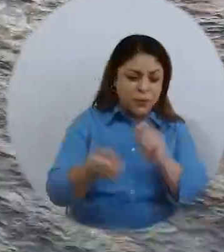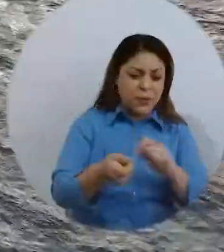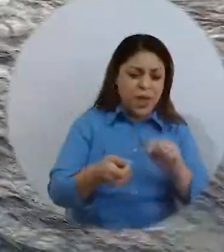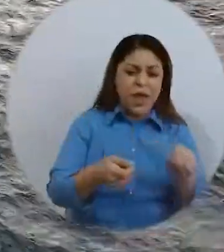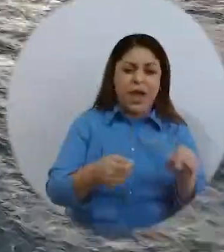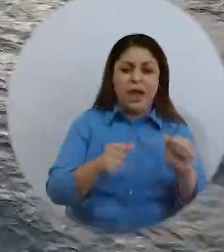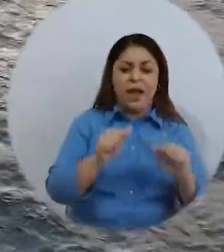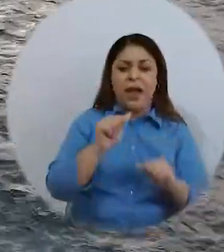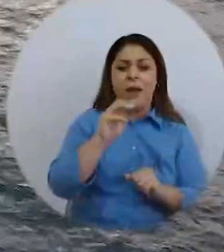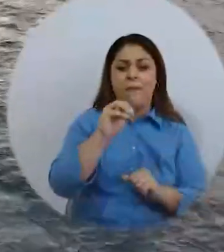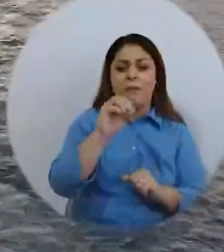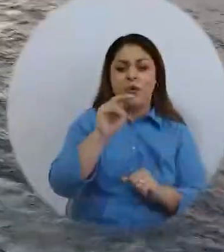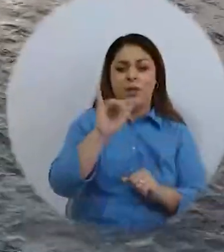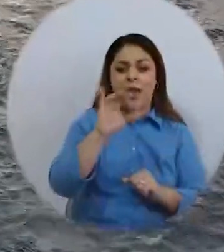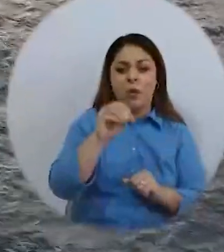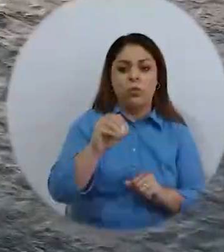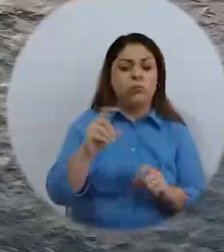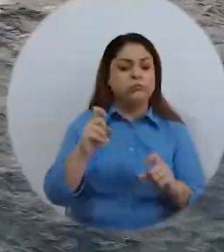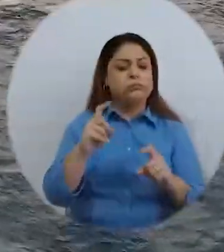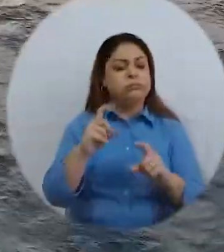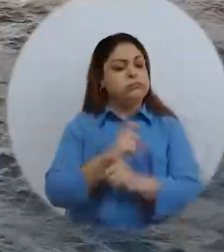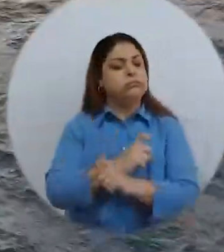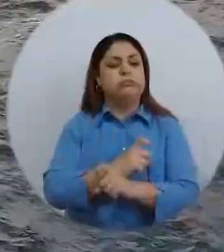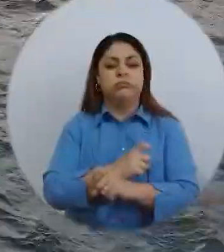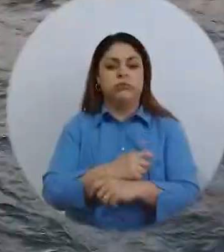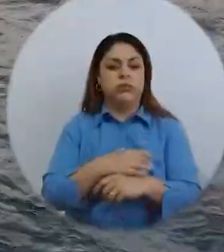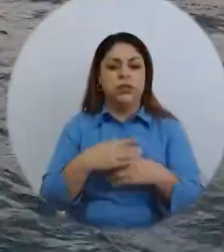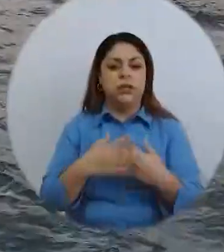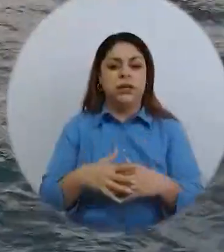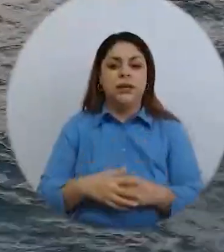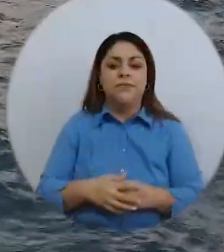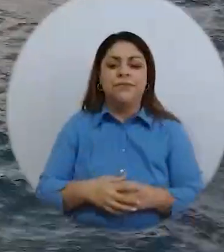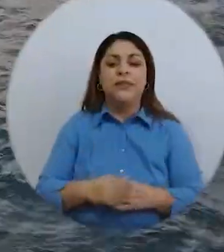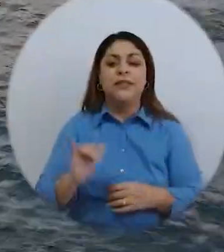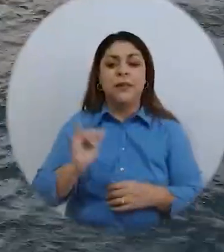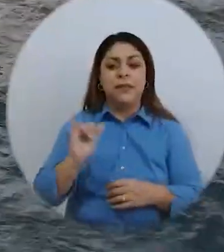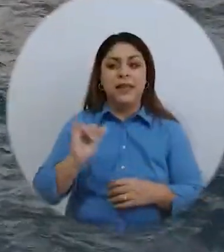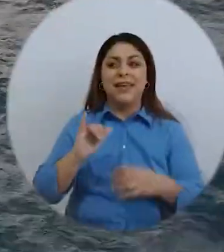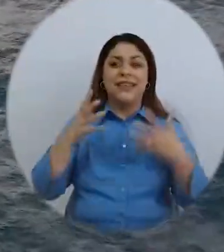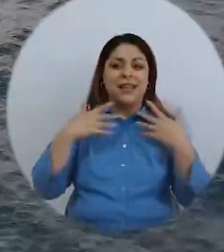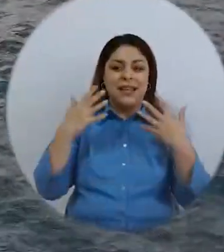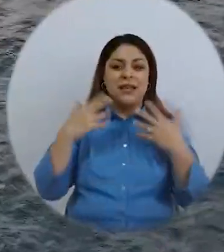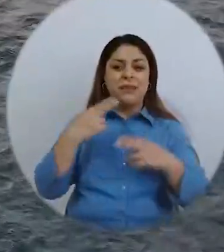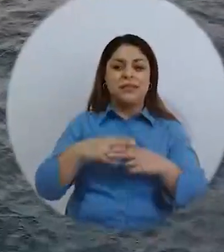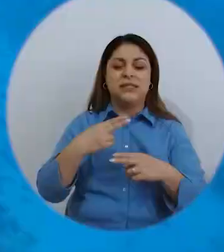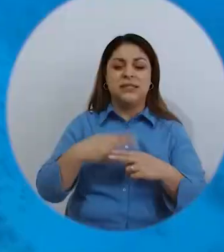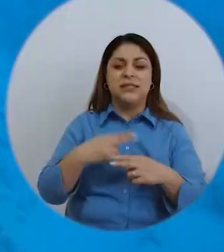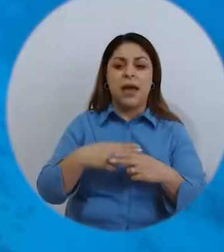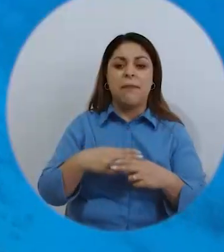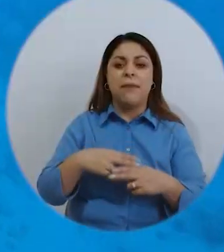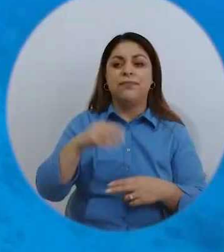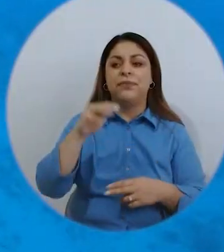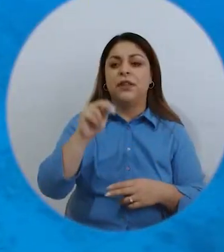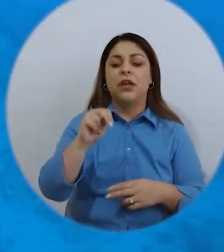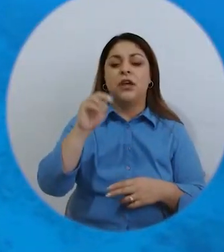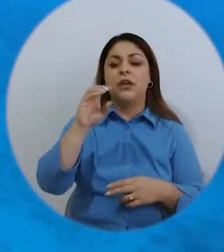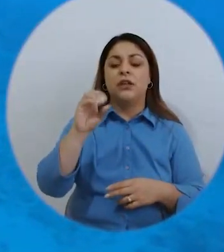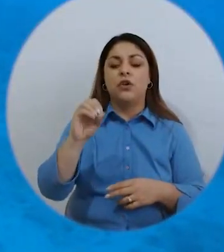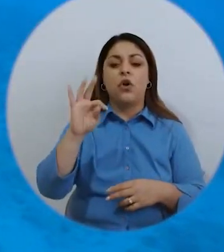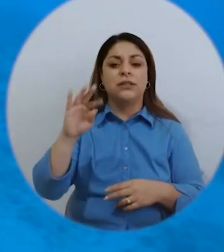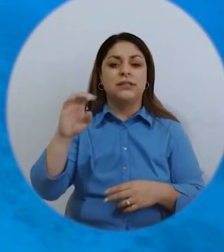llegamos a eso que es que en la parte climática se conoce como el net cero, ¿verdad? El que no va a haber